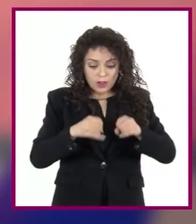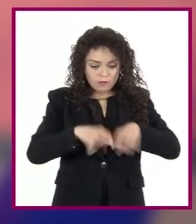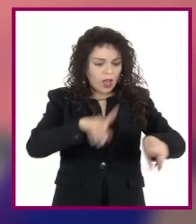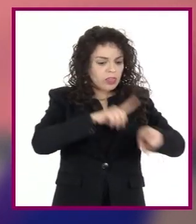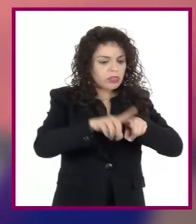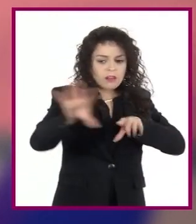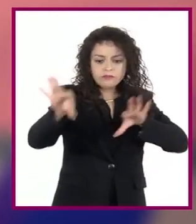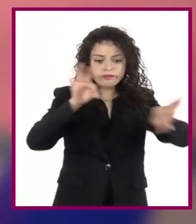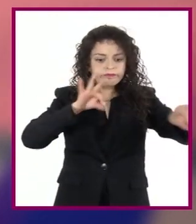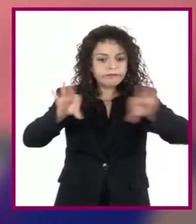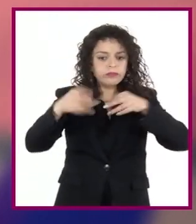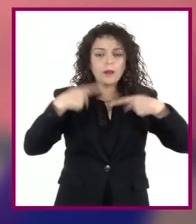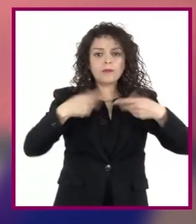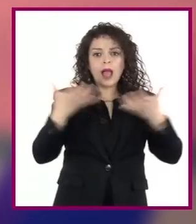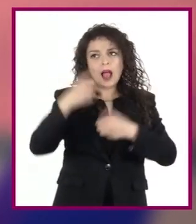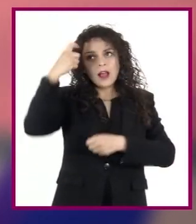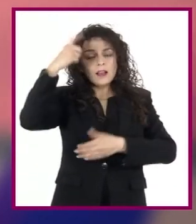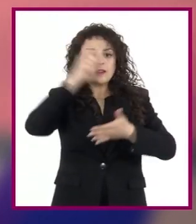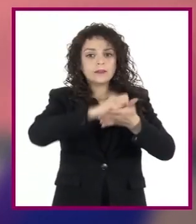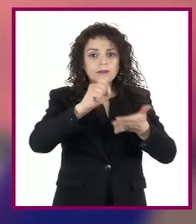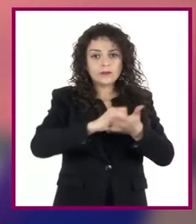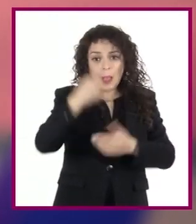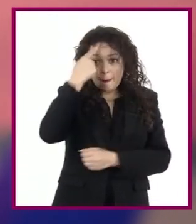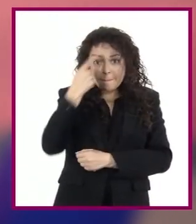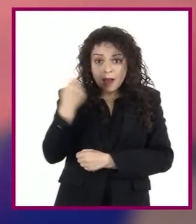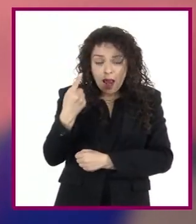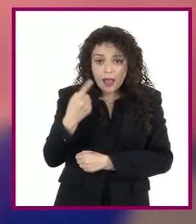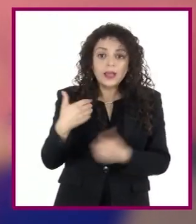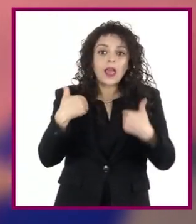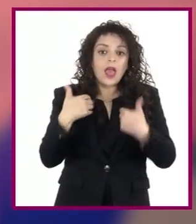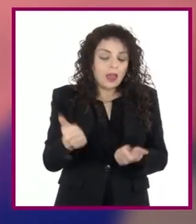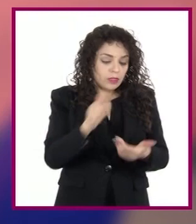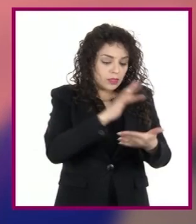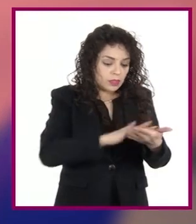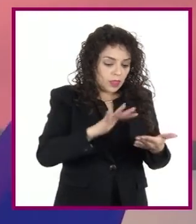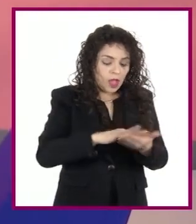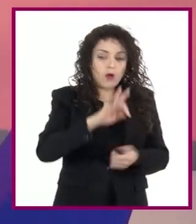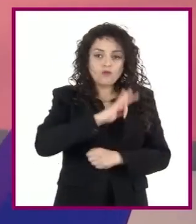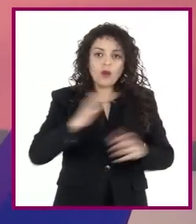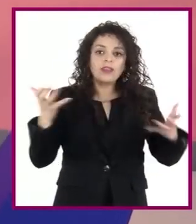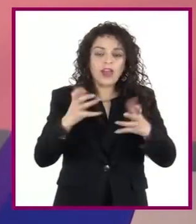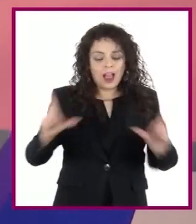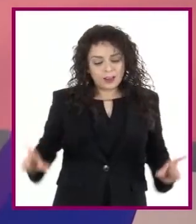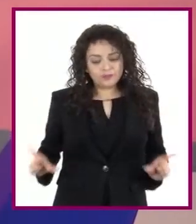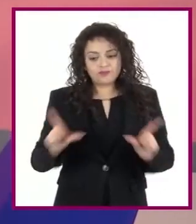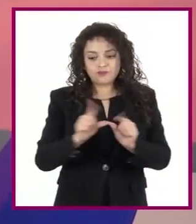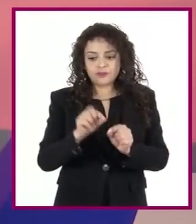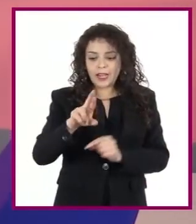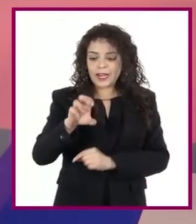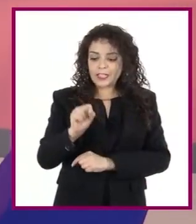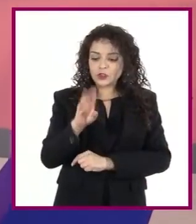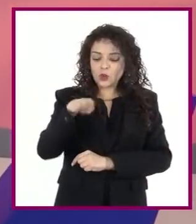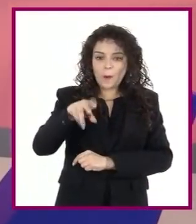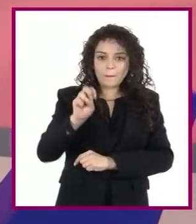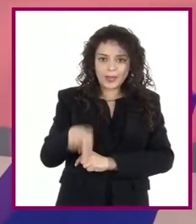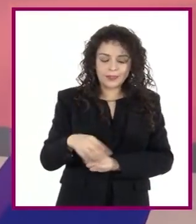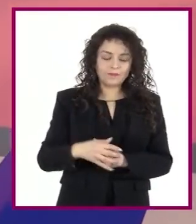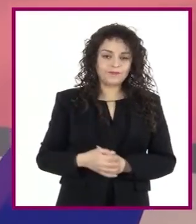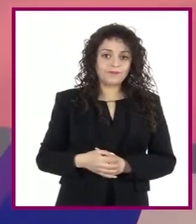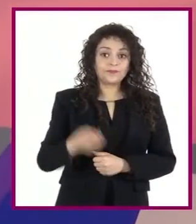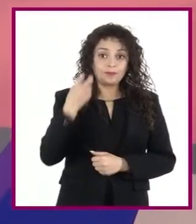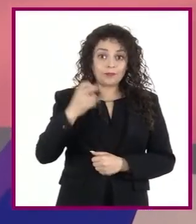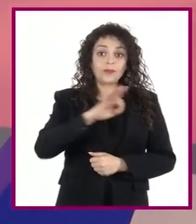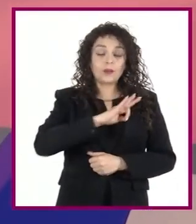fuentes, con el propósito de interpretar textos para componer resúmenes. Con estos nuevos conocimientos ahora pueden realizar